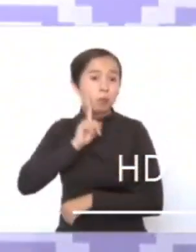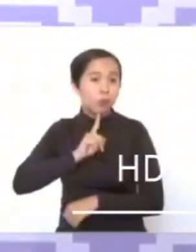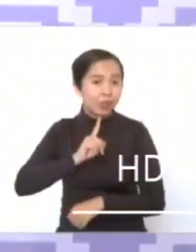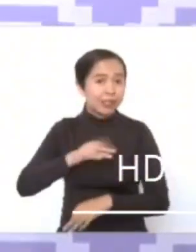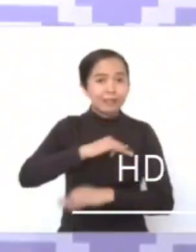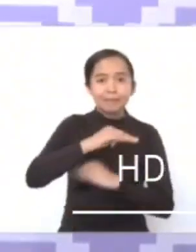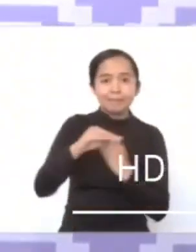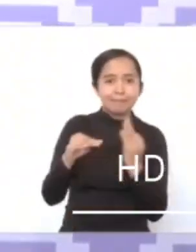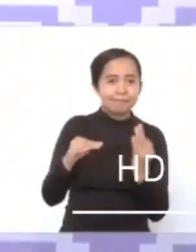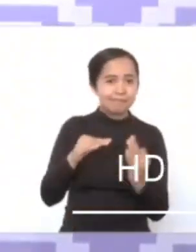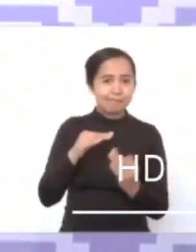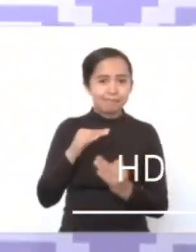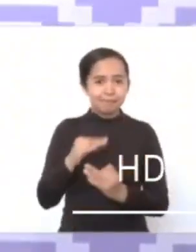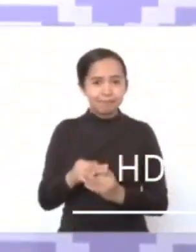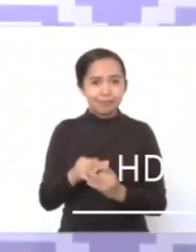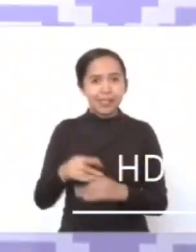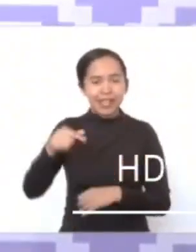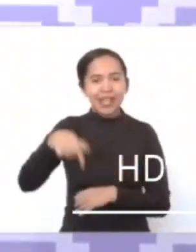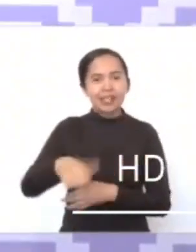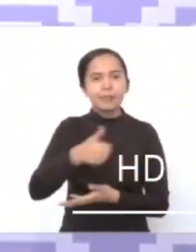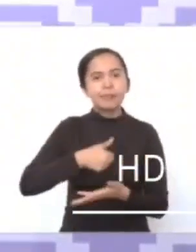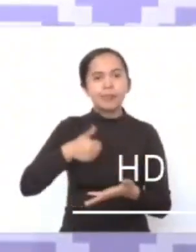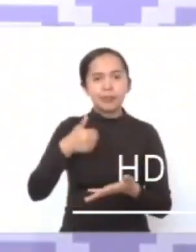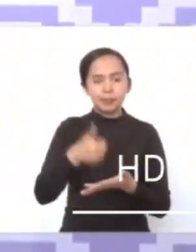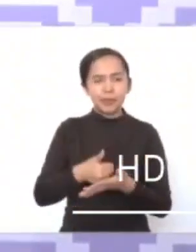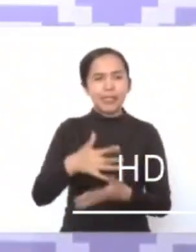todas las mujeres en esta ciudad